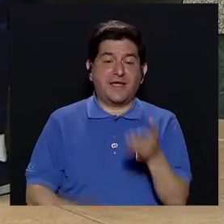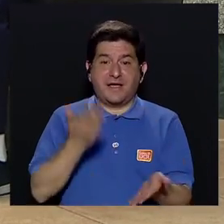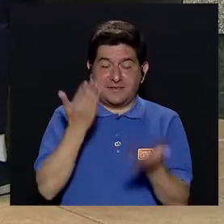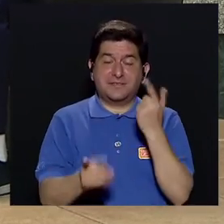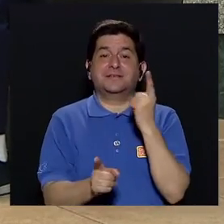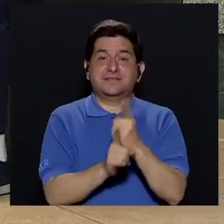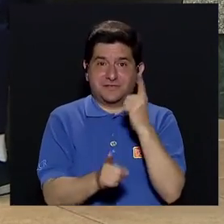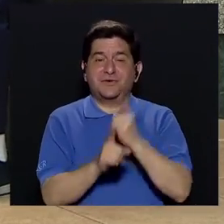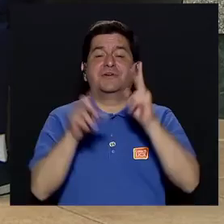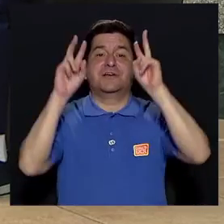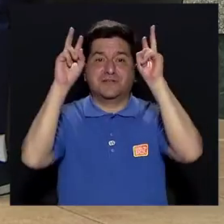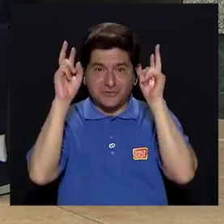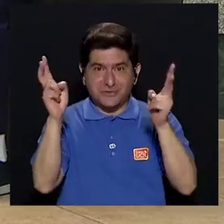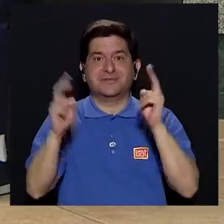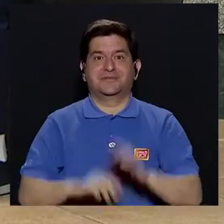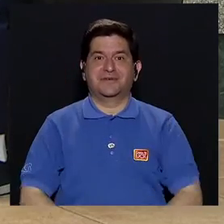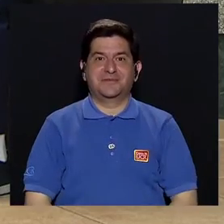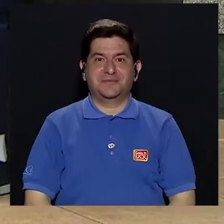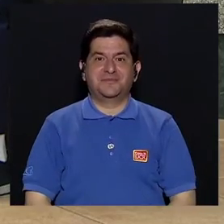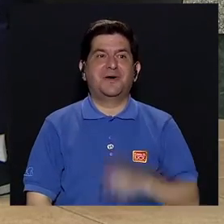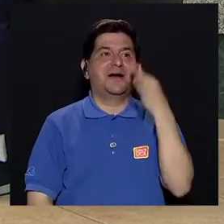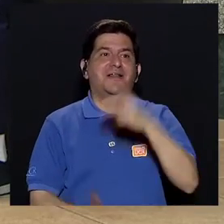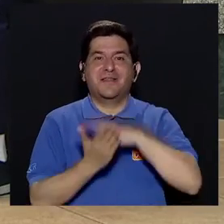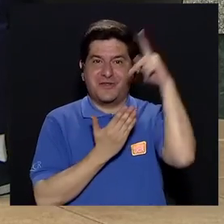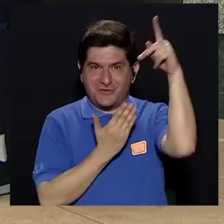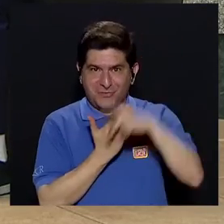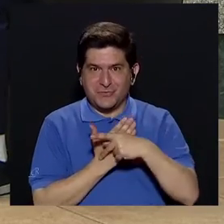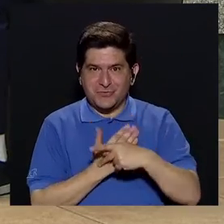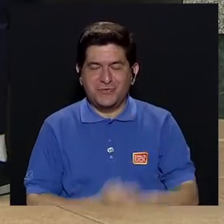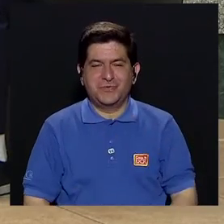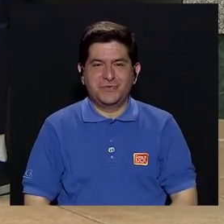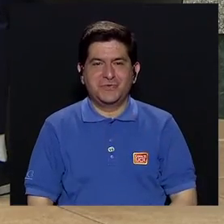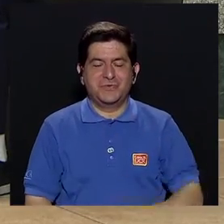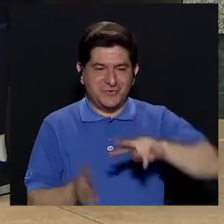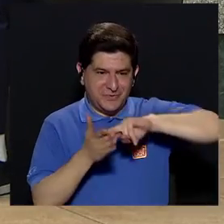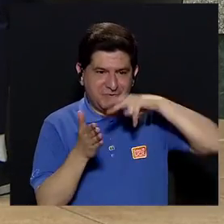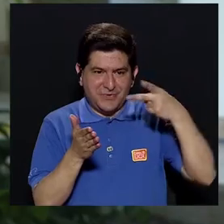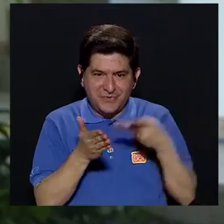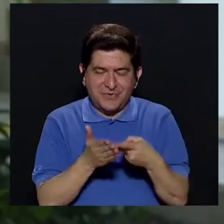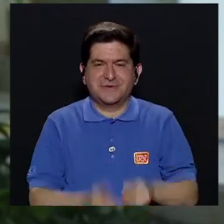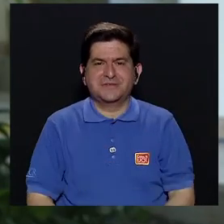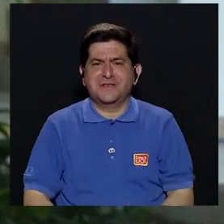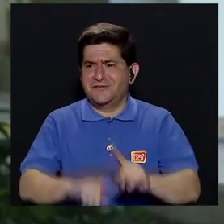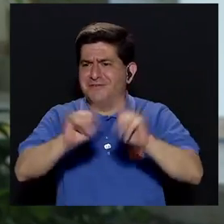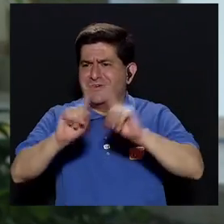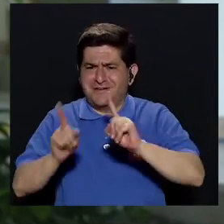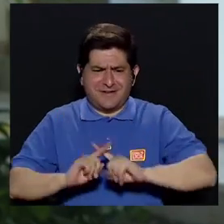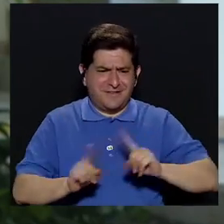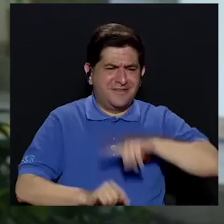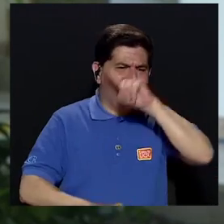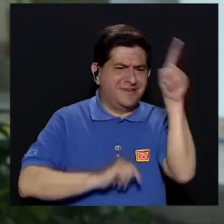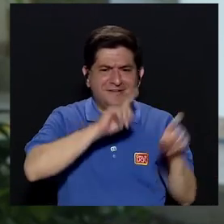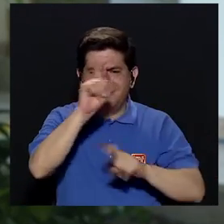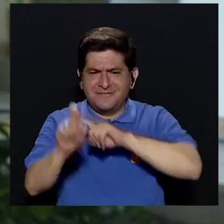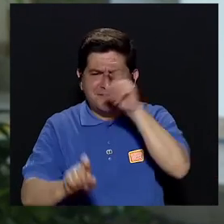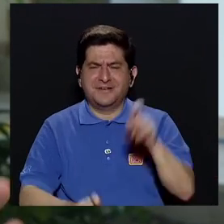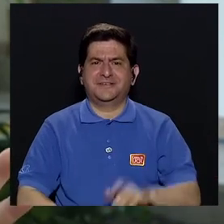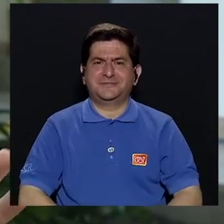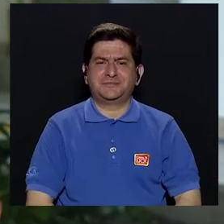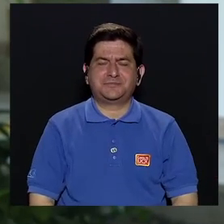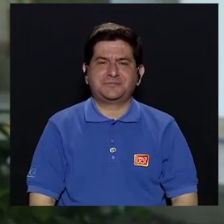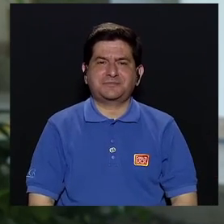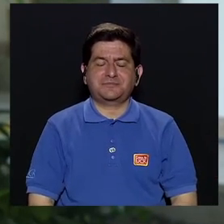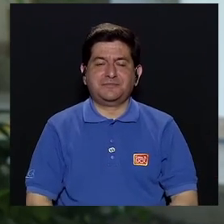sería efectivamente tema de otro programa y que nos abarcaría pues muchísimas preguntas y también